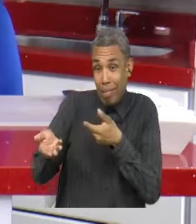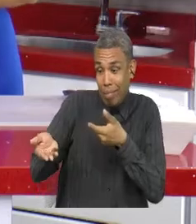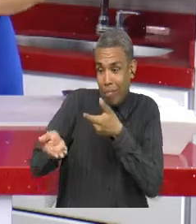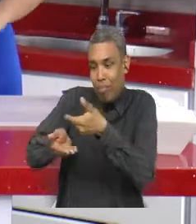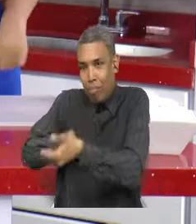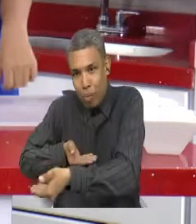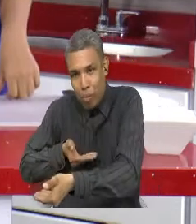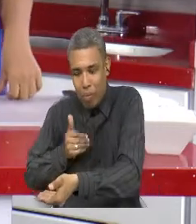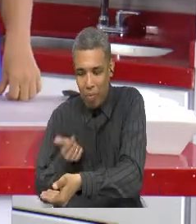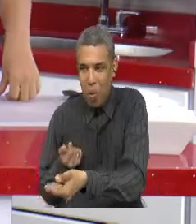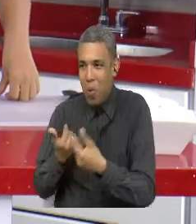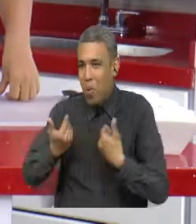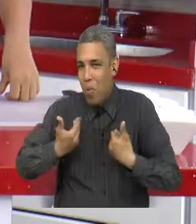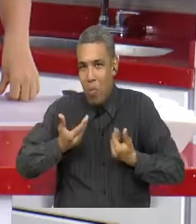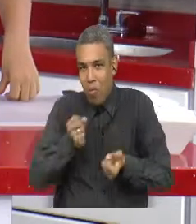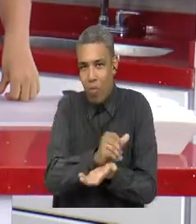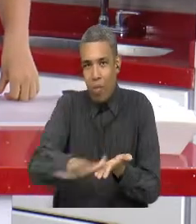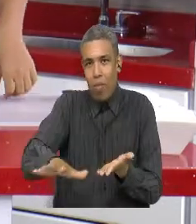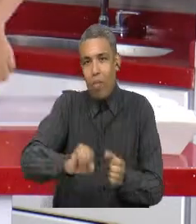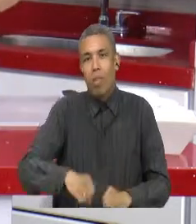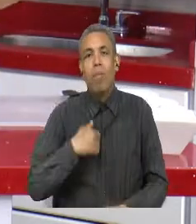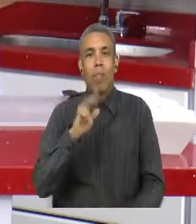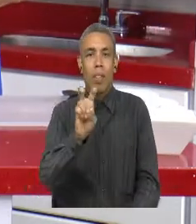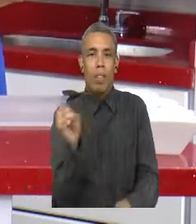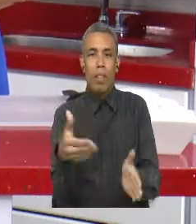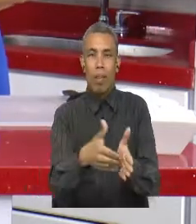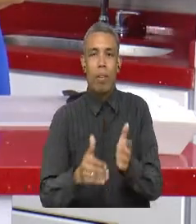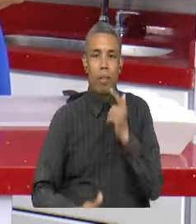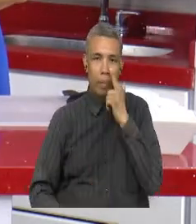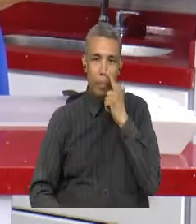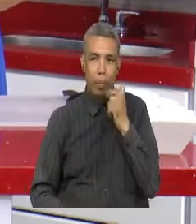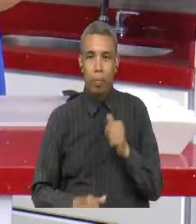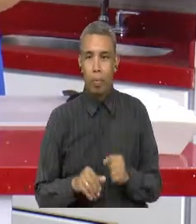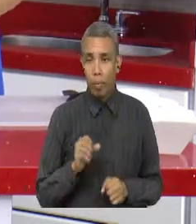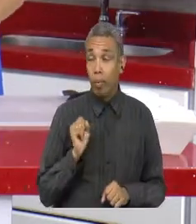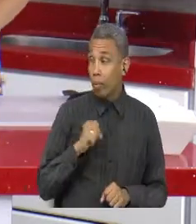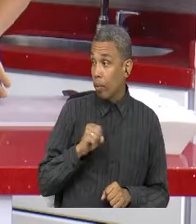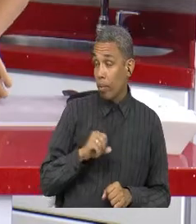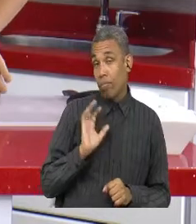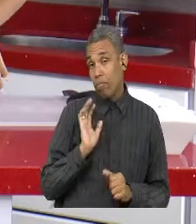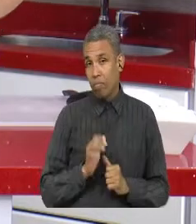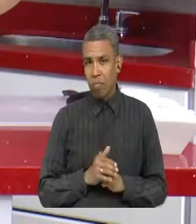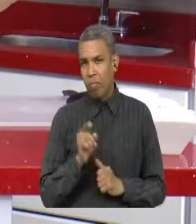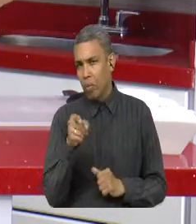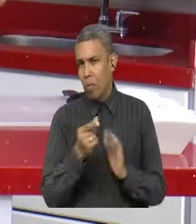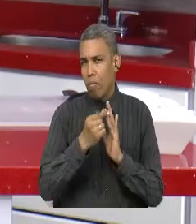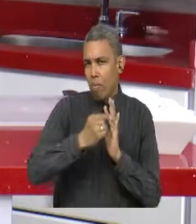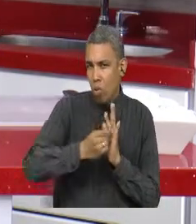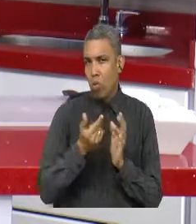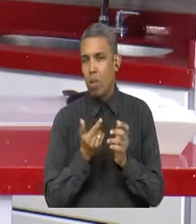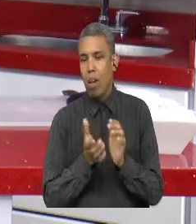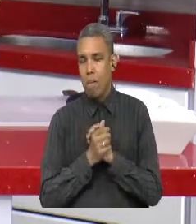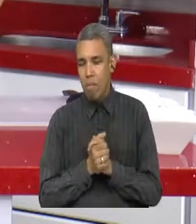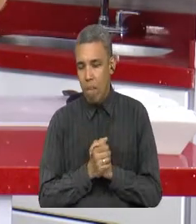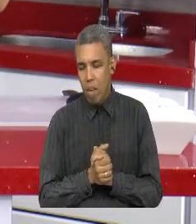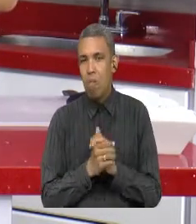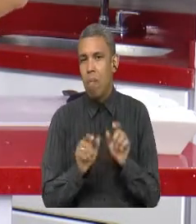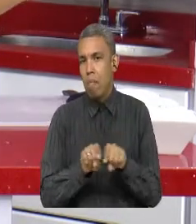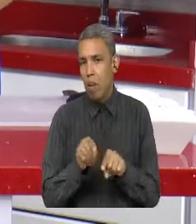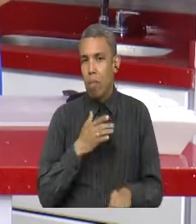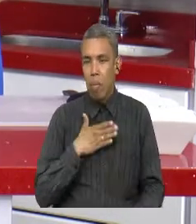8 de marzo de 2017. Claro, Roshi, así puedan dar un lindo obsequio a la mujer de su vida. Bueno, mira, ya tenemos televidente en